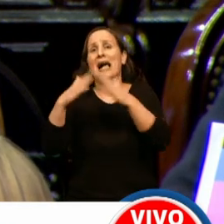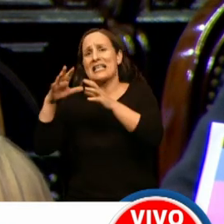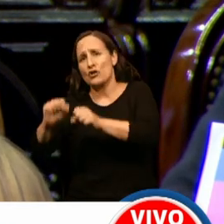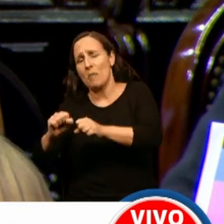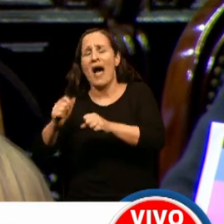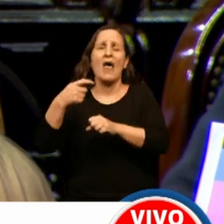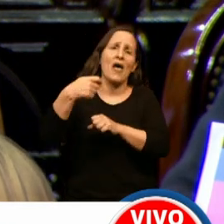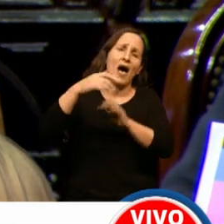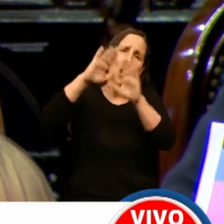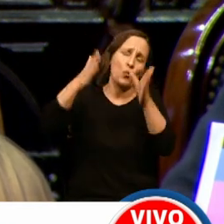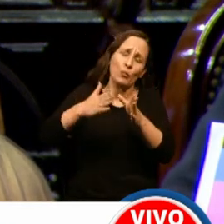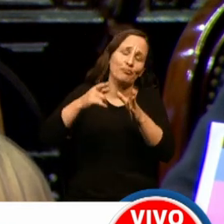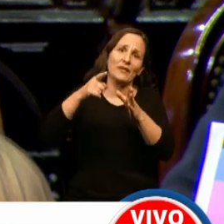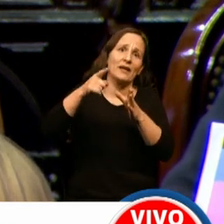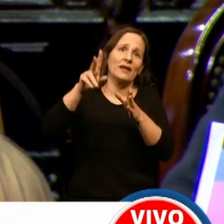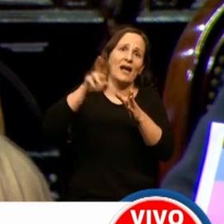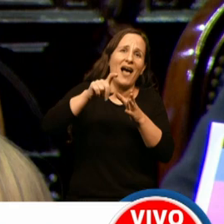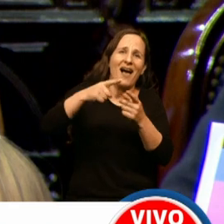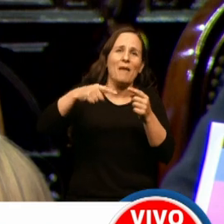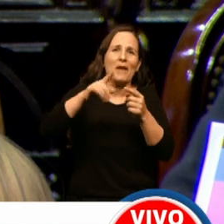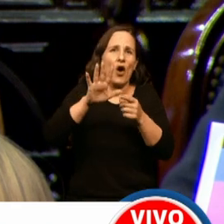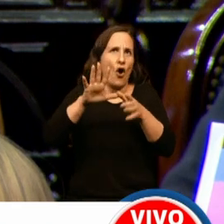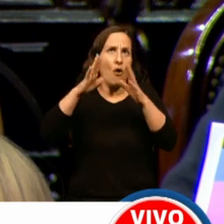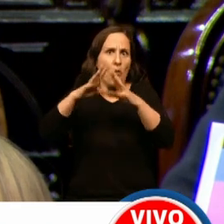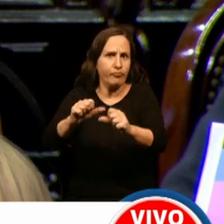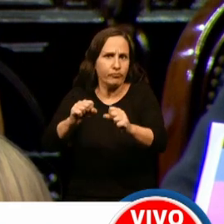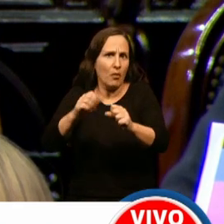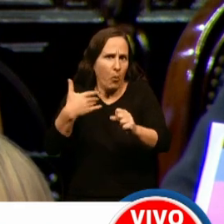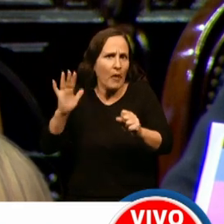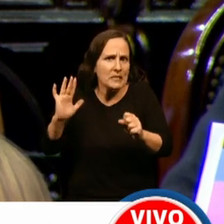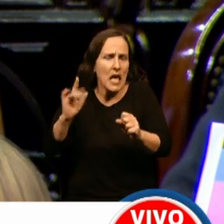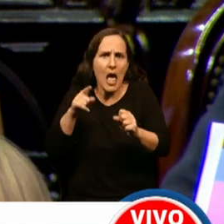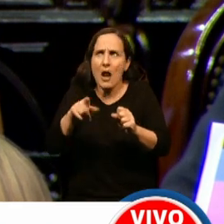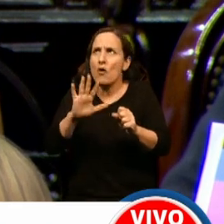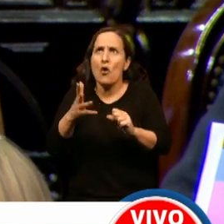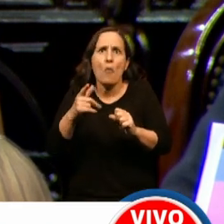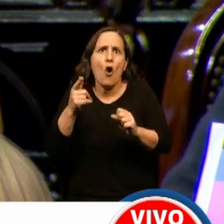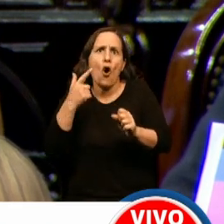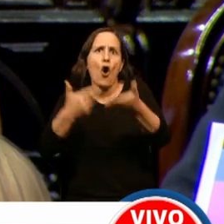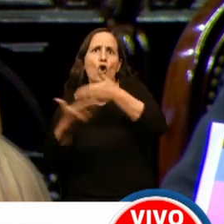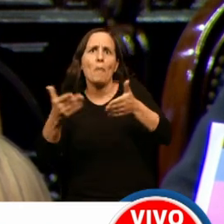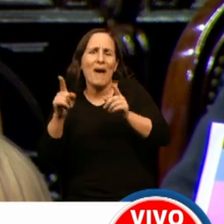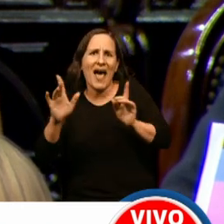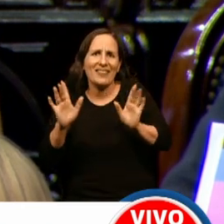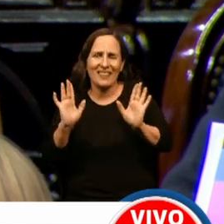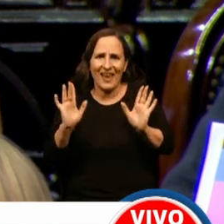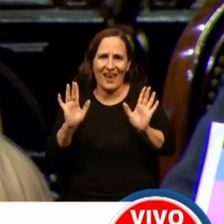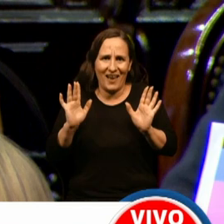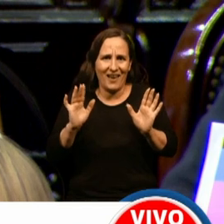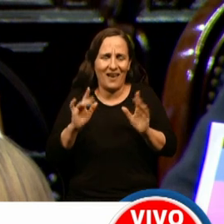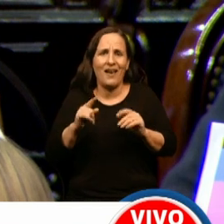o puede ser que no sea tomada pero sí compartida las habitaciones con otras compañeras